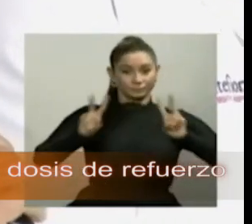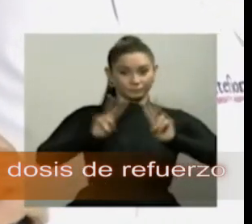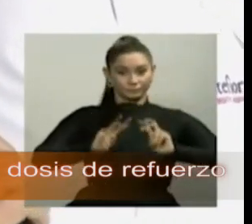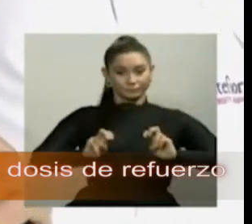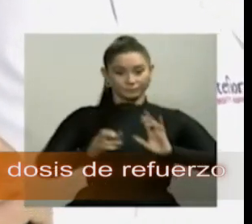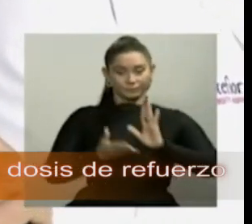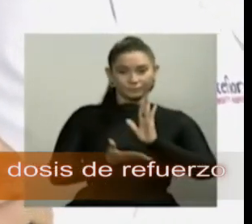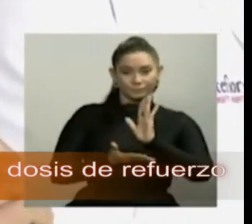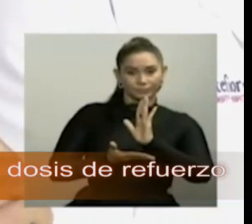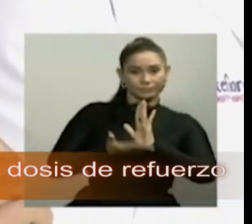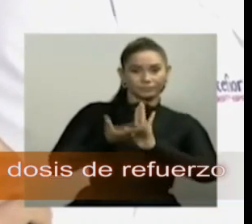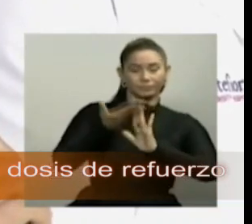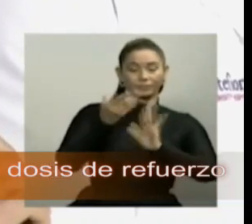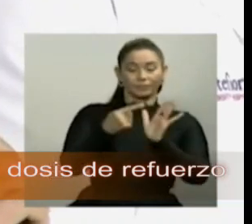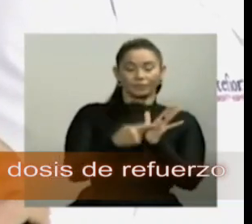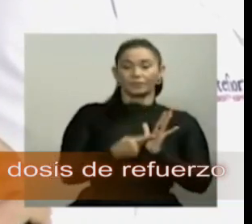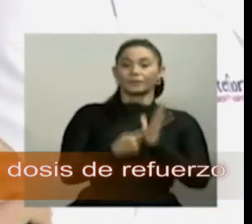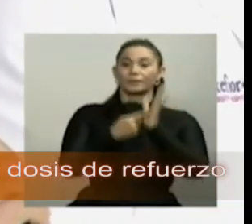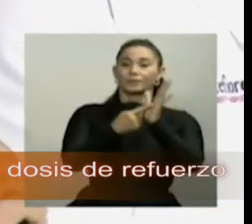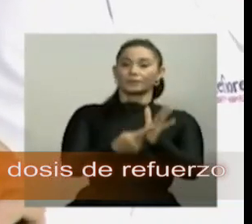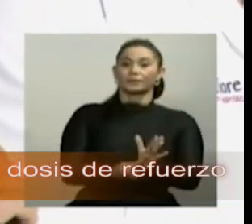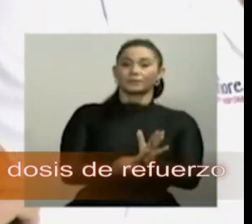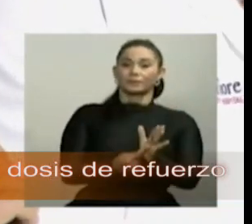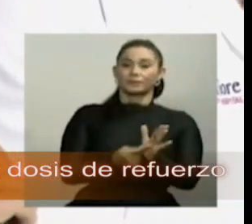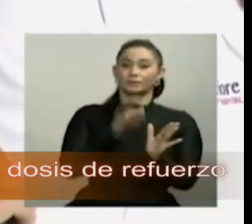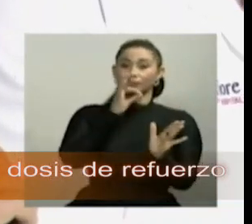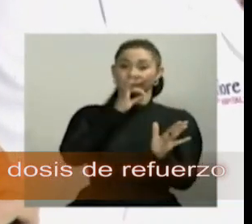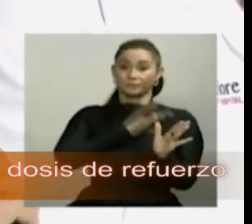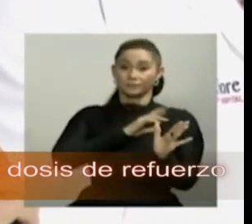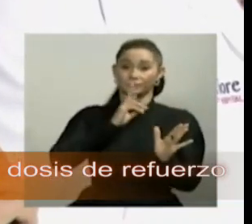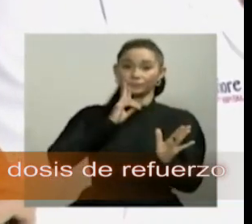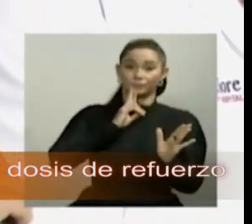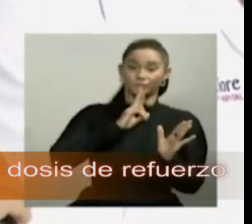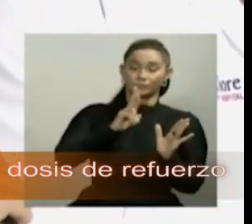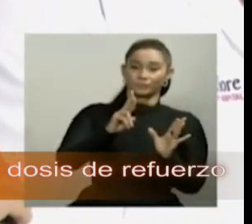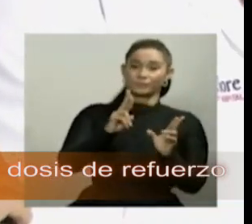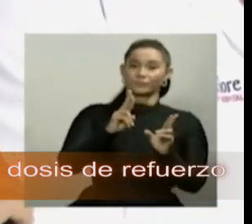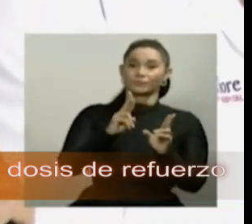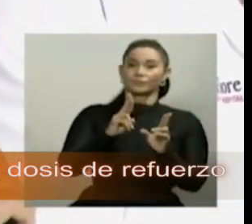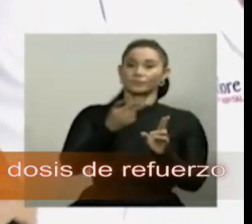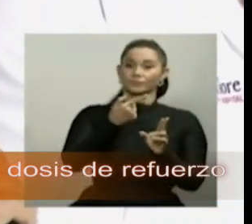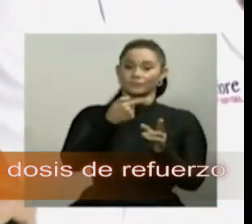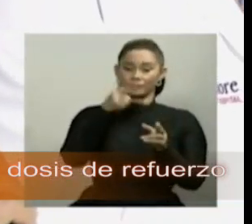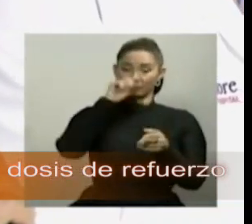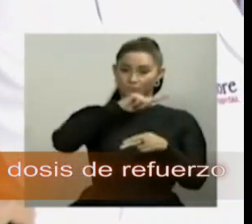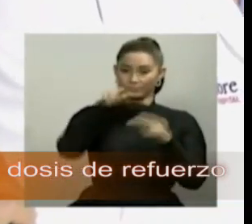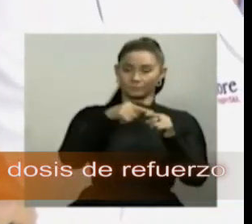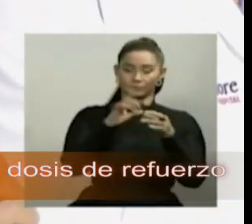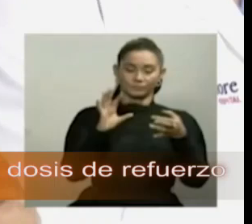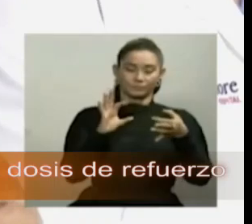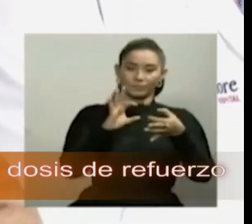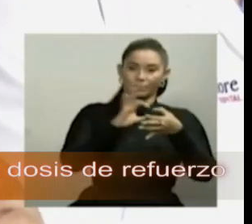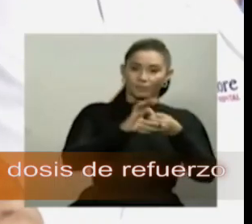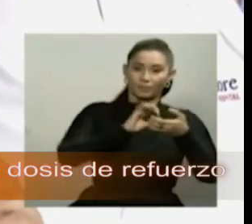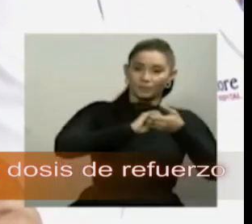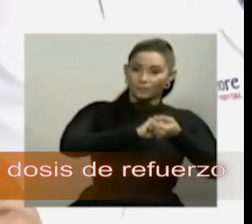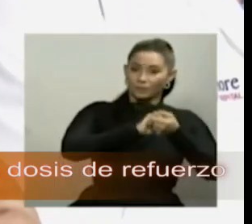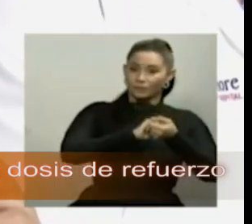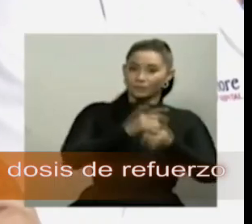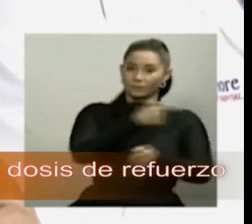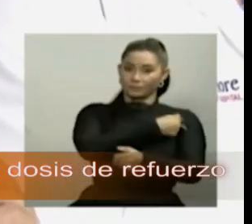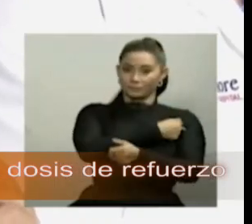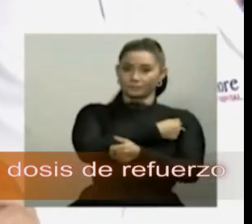progreso ha ido mostrando el beneficio de la respuesta inmunológica cuando estas combinaciones de vacunas se